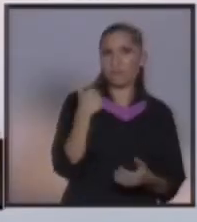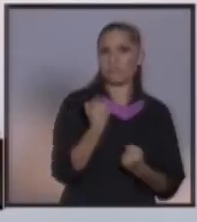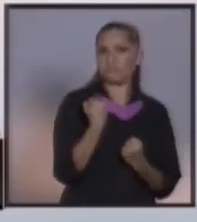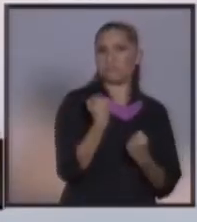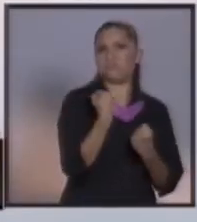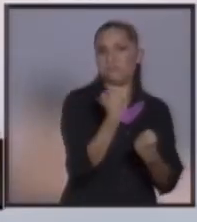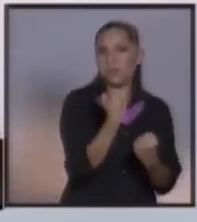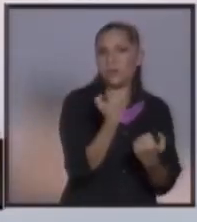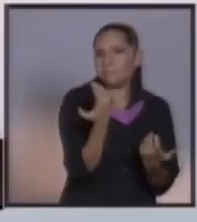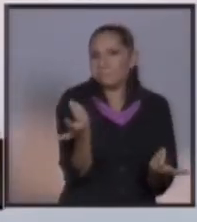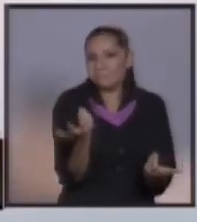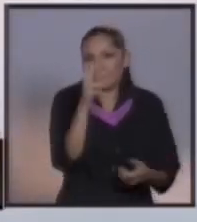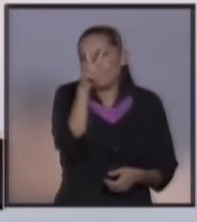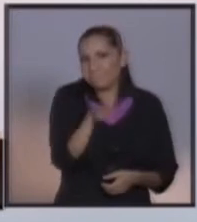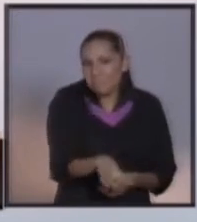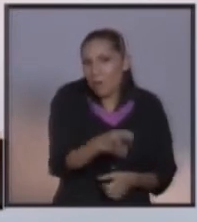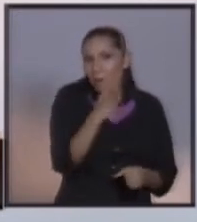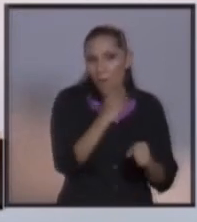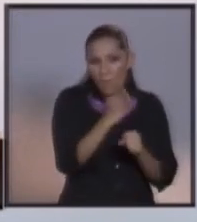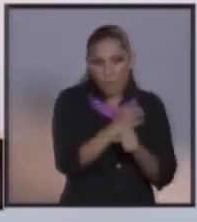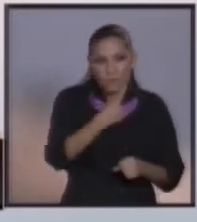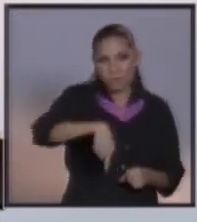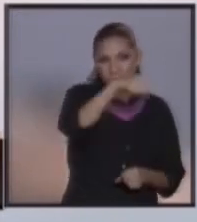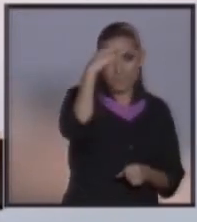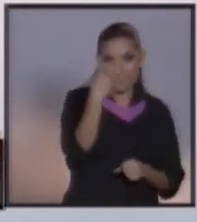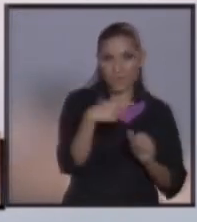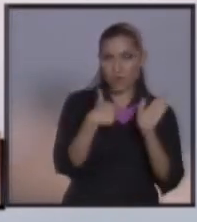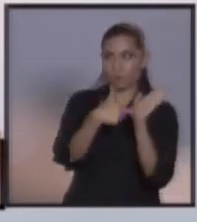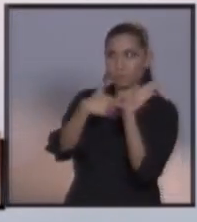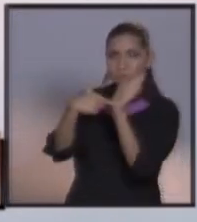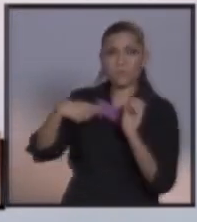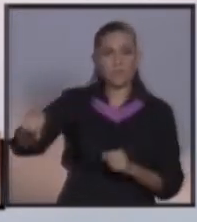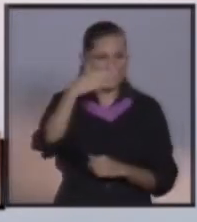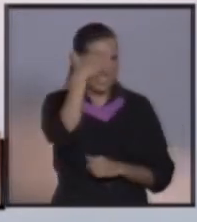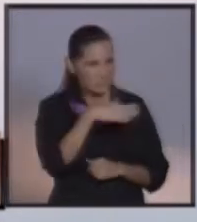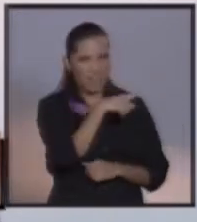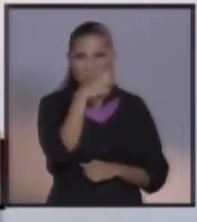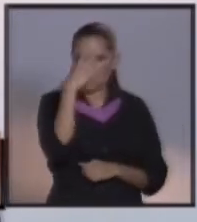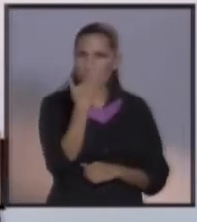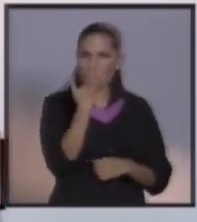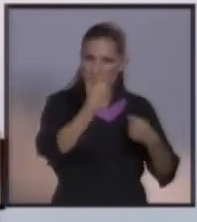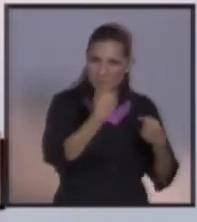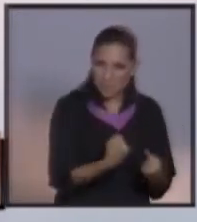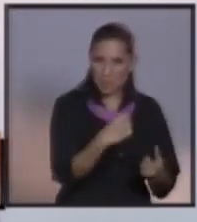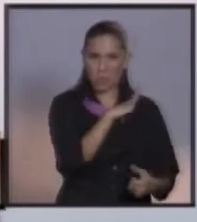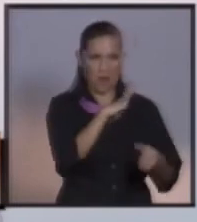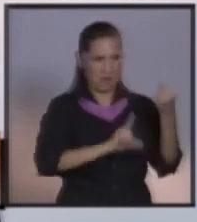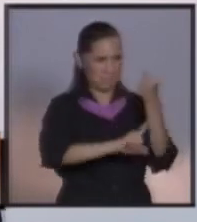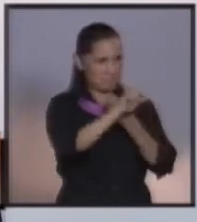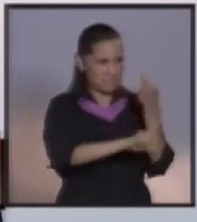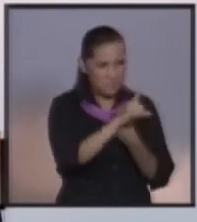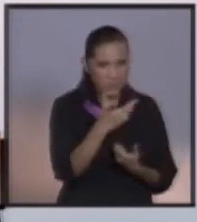¿Cómo no habría de ser así si México hoy se proyecta al mundo como un país inseguro, un país en violencia, un país